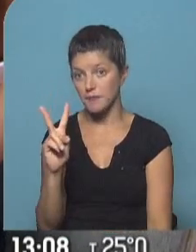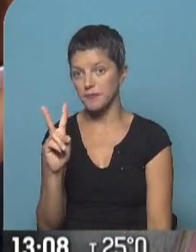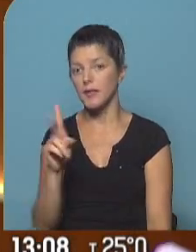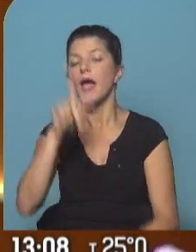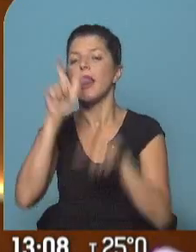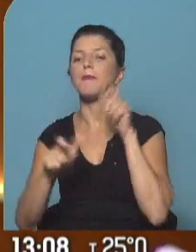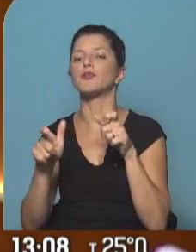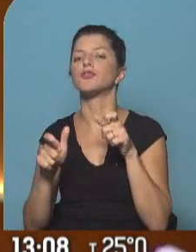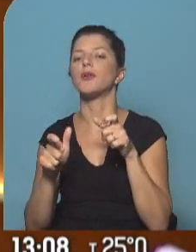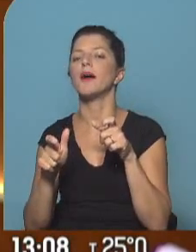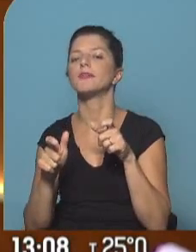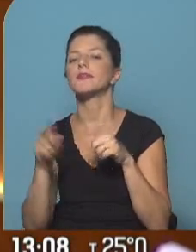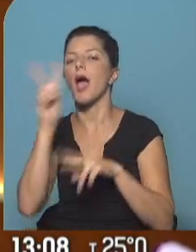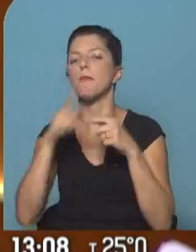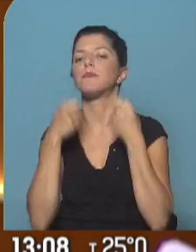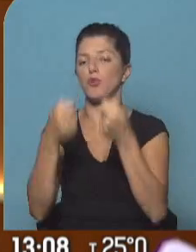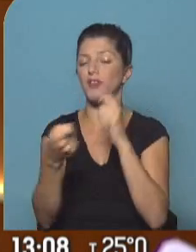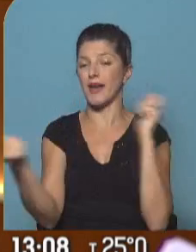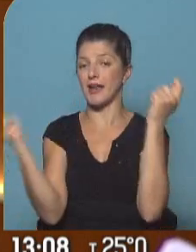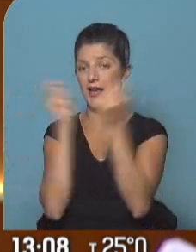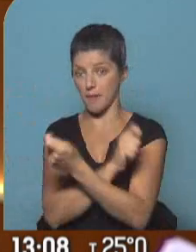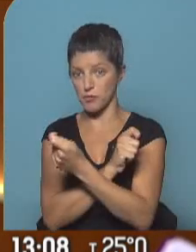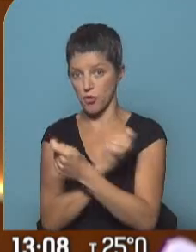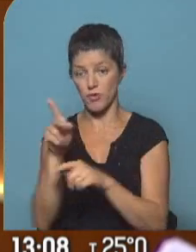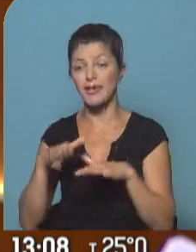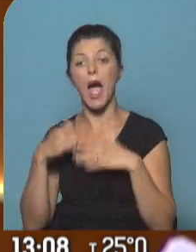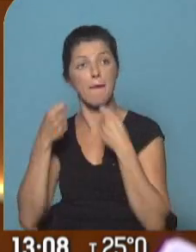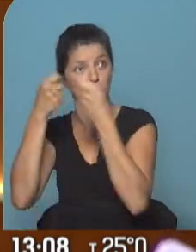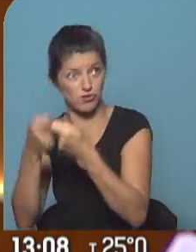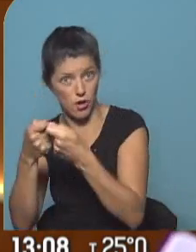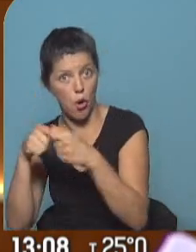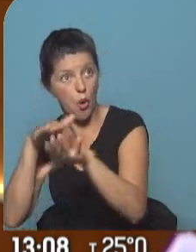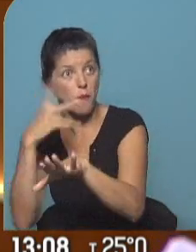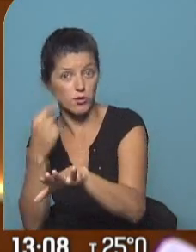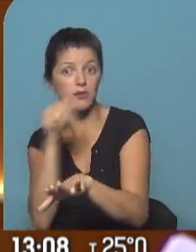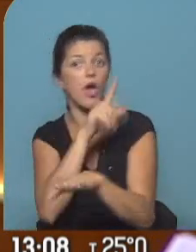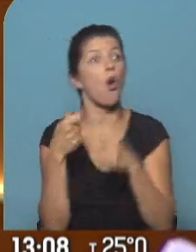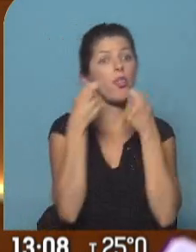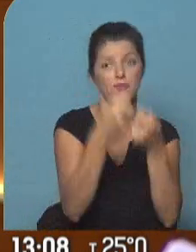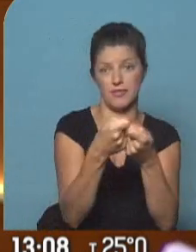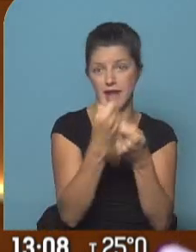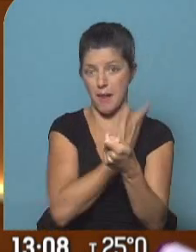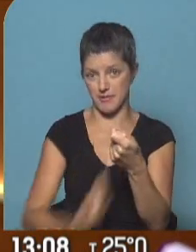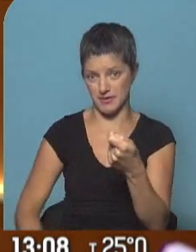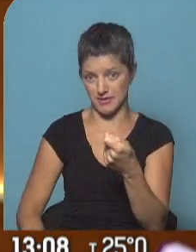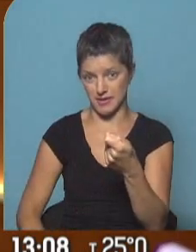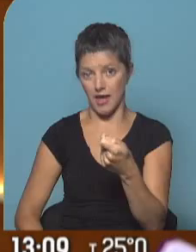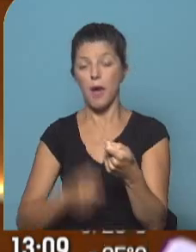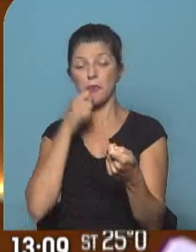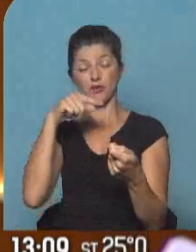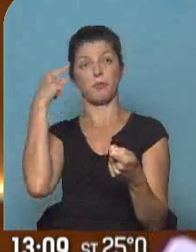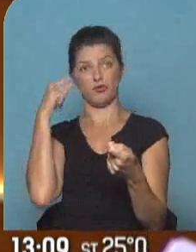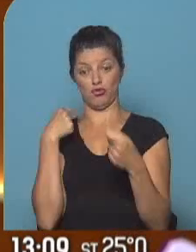en masa a apoyar la protesta o a defender a Rouhani. Claro. Sí, porque si defenderían a Rouhani se pondrían en contra de